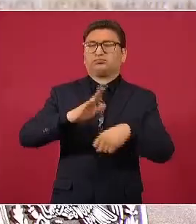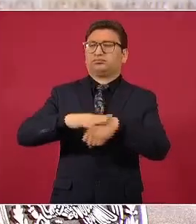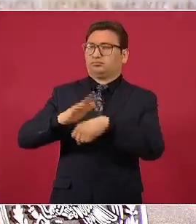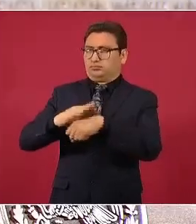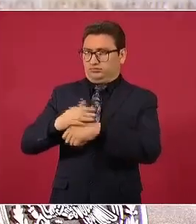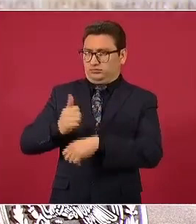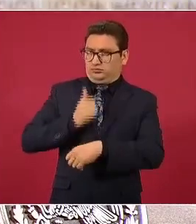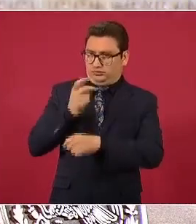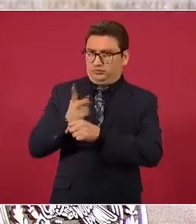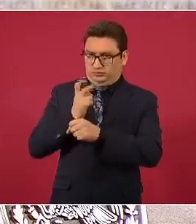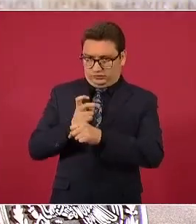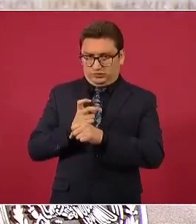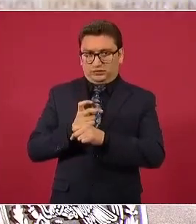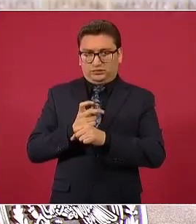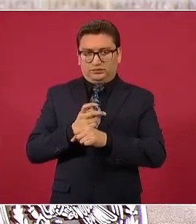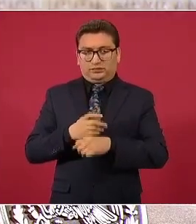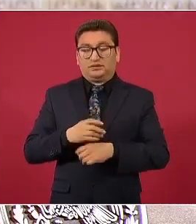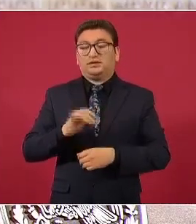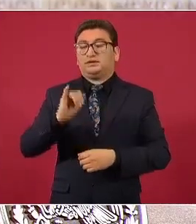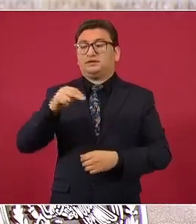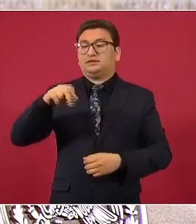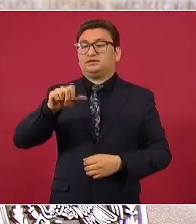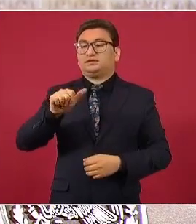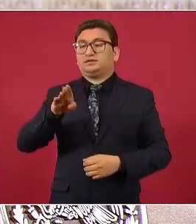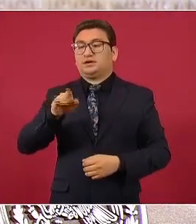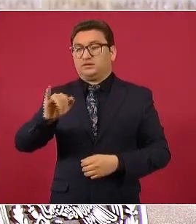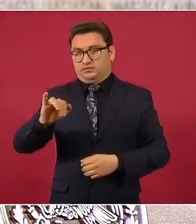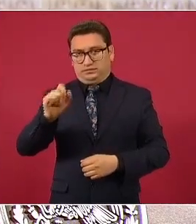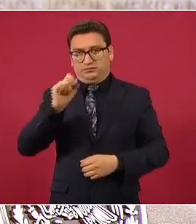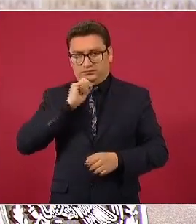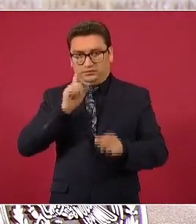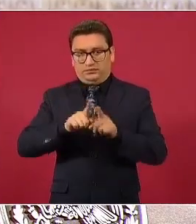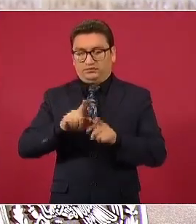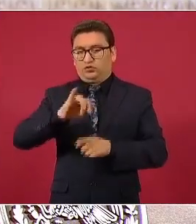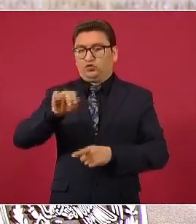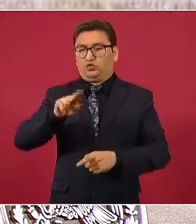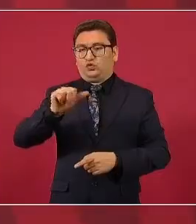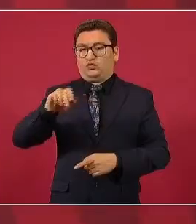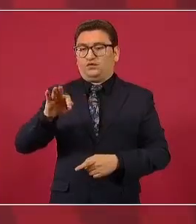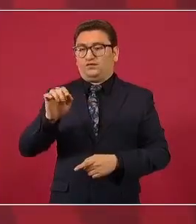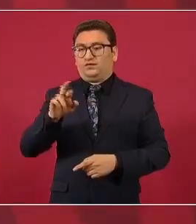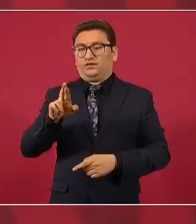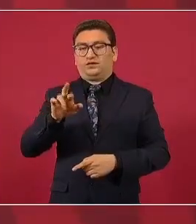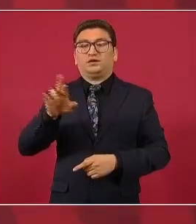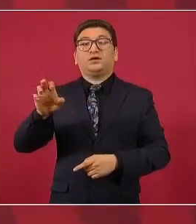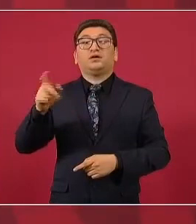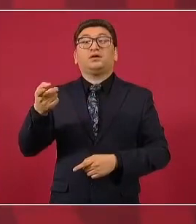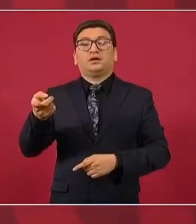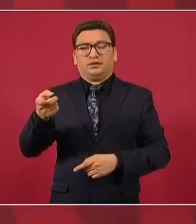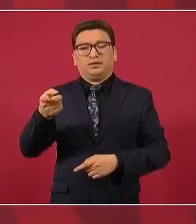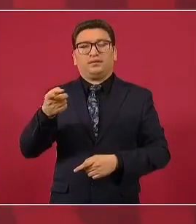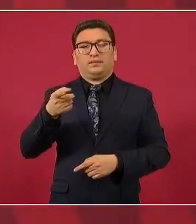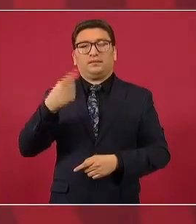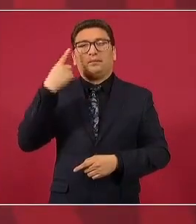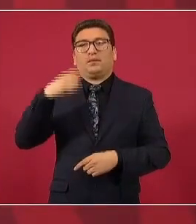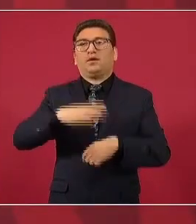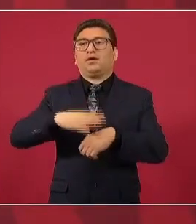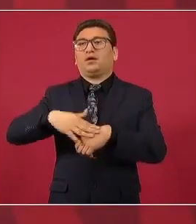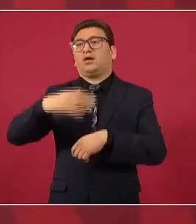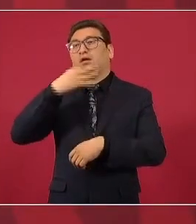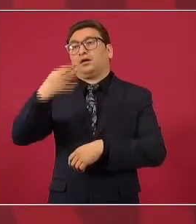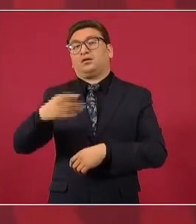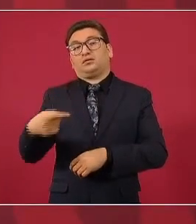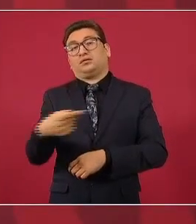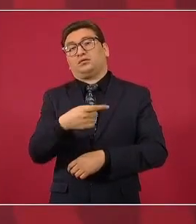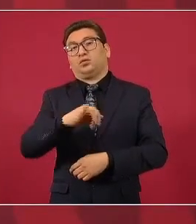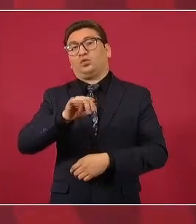invitarlos, y con el INSABI, con Juan Ferrer. Casi es para decir, ahí te hablan,